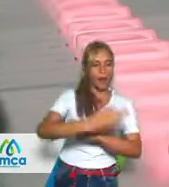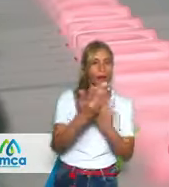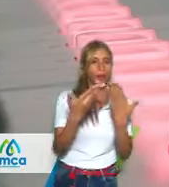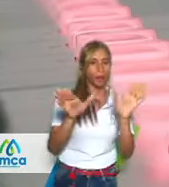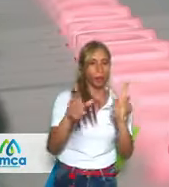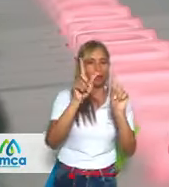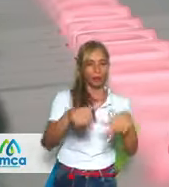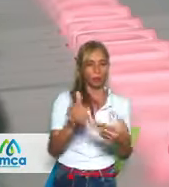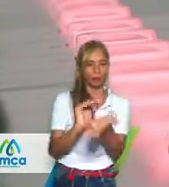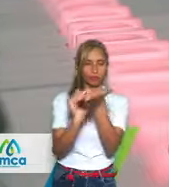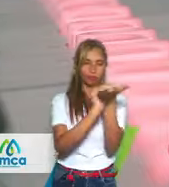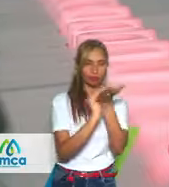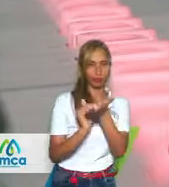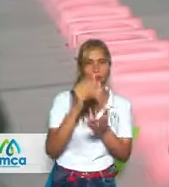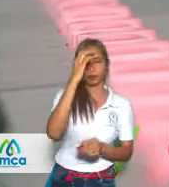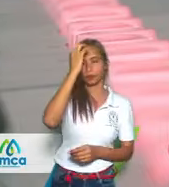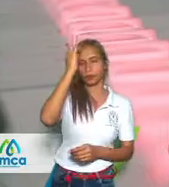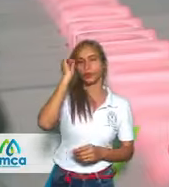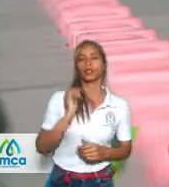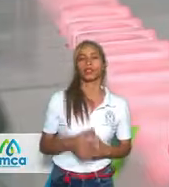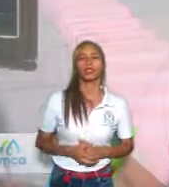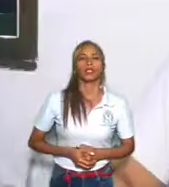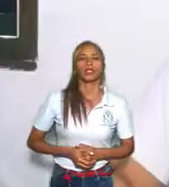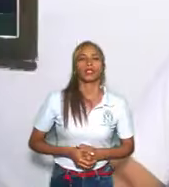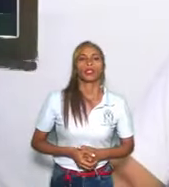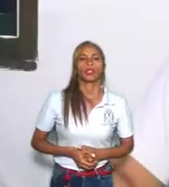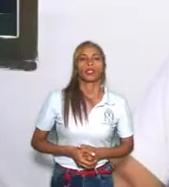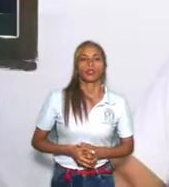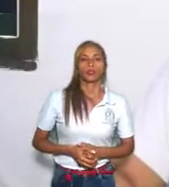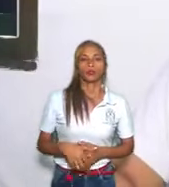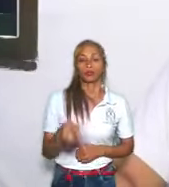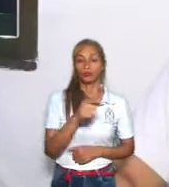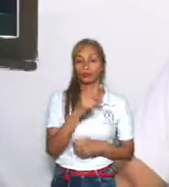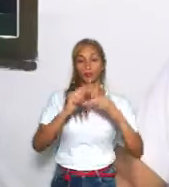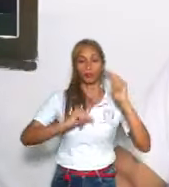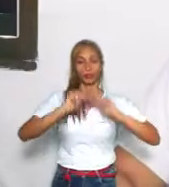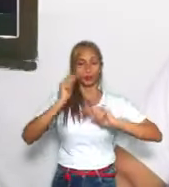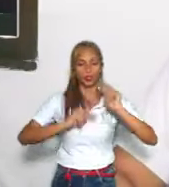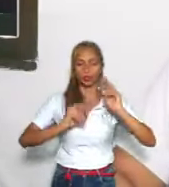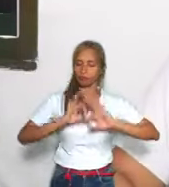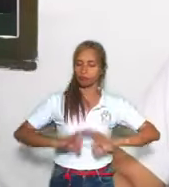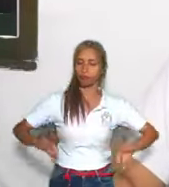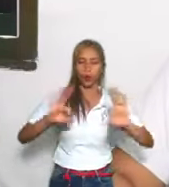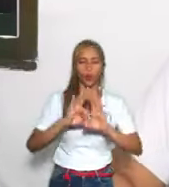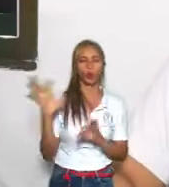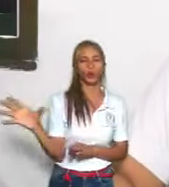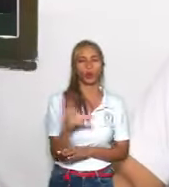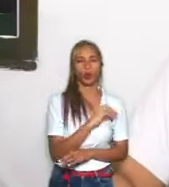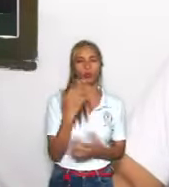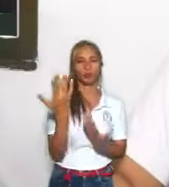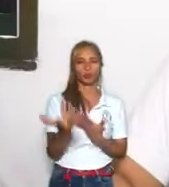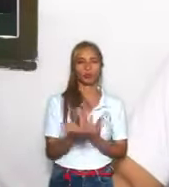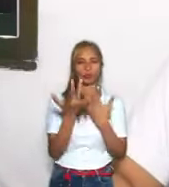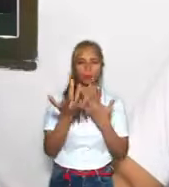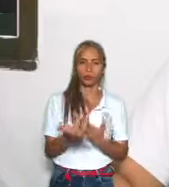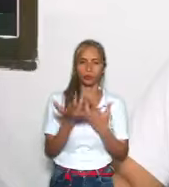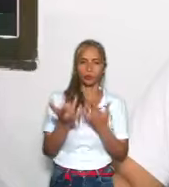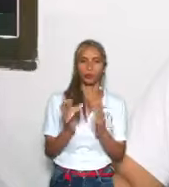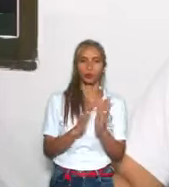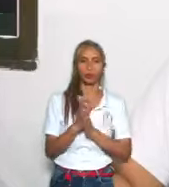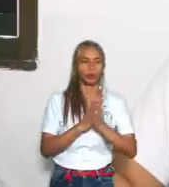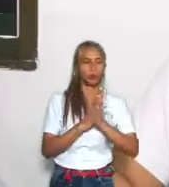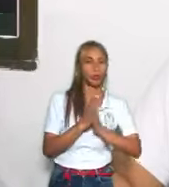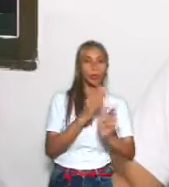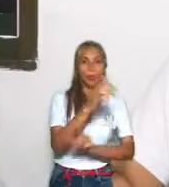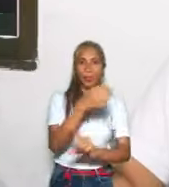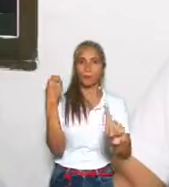Una importante obra, porque realmente es esperada, yo pienso que es esperada por los calarqueños, y además de generar un impacto a